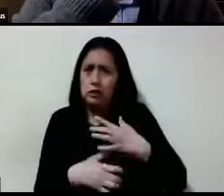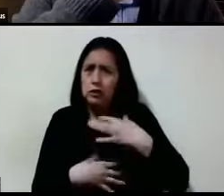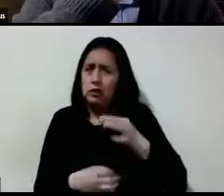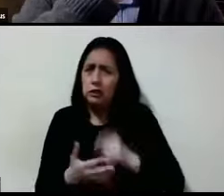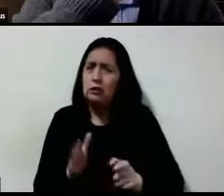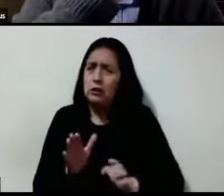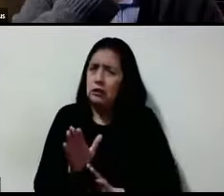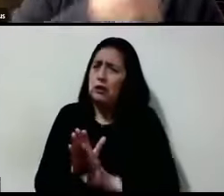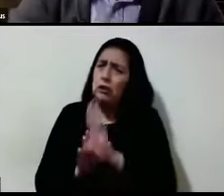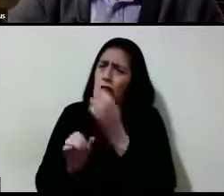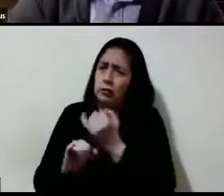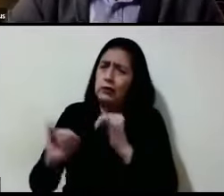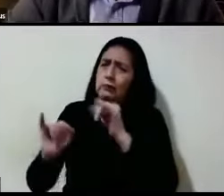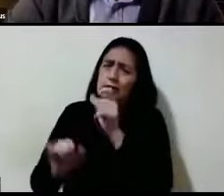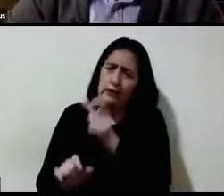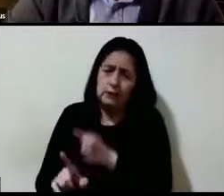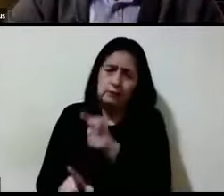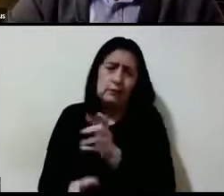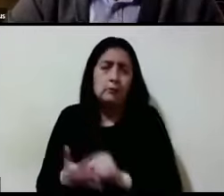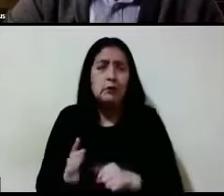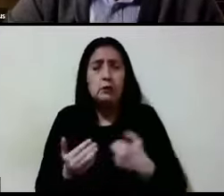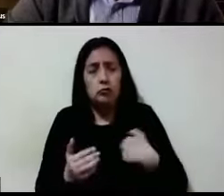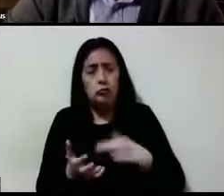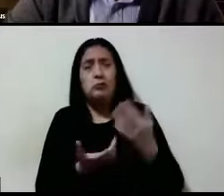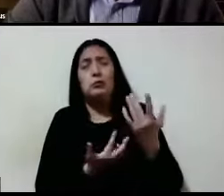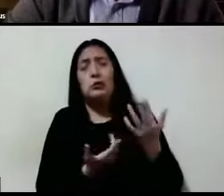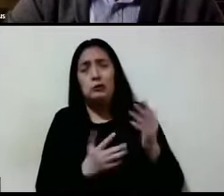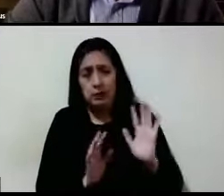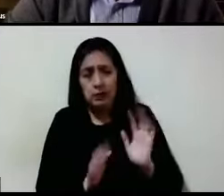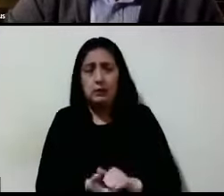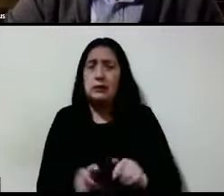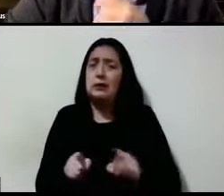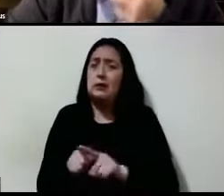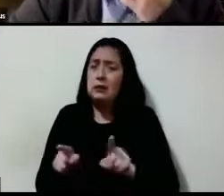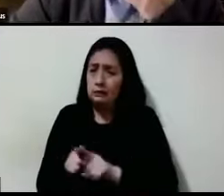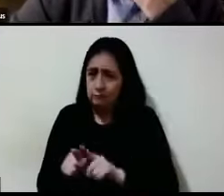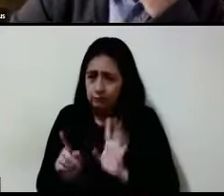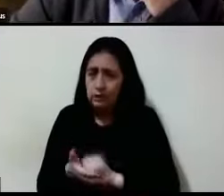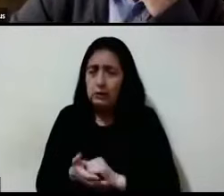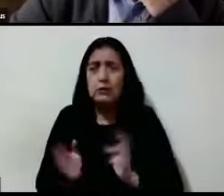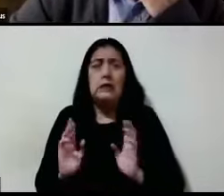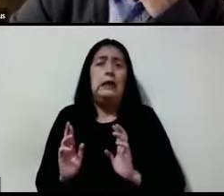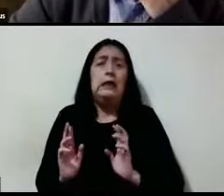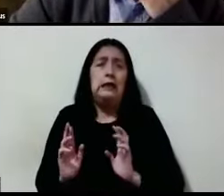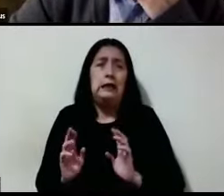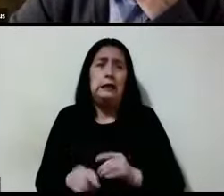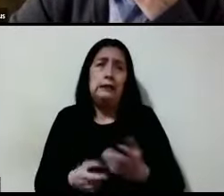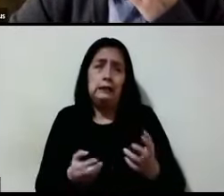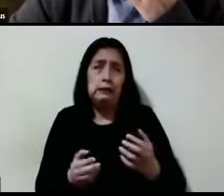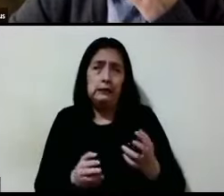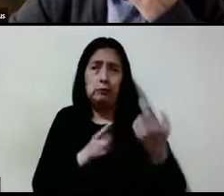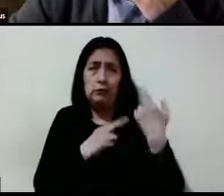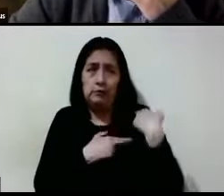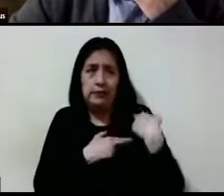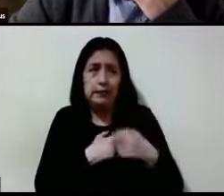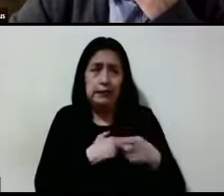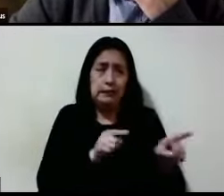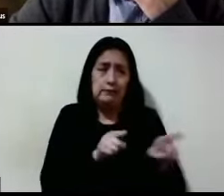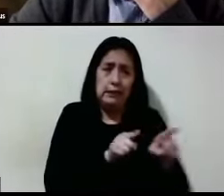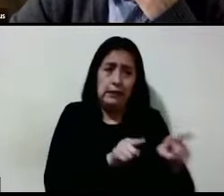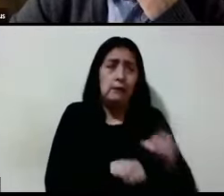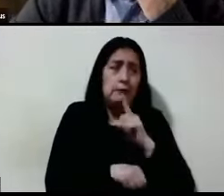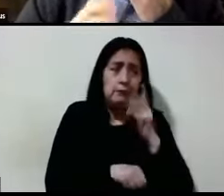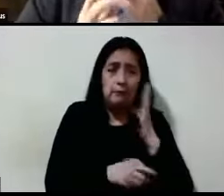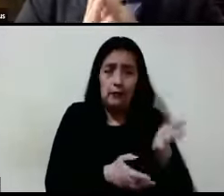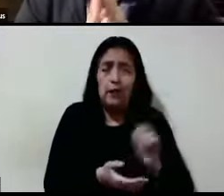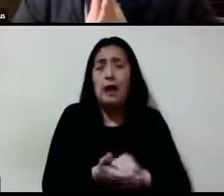desarrollo de la autonomía, pero hay que esperar y también hay que hacer corresponsables a los padres de familia, porque los padres de familia a